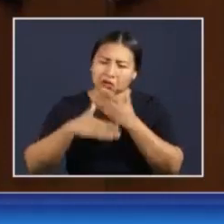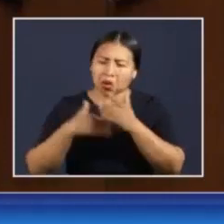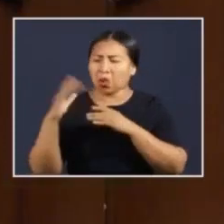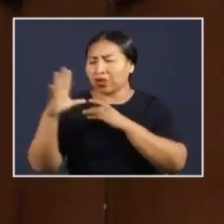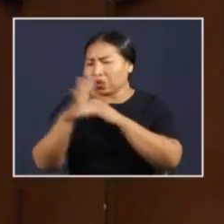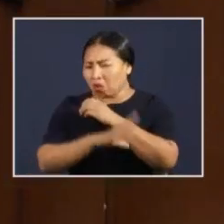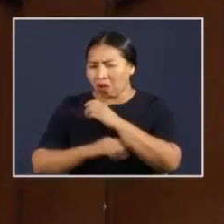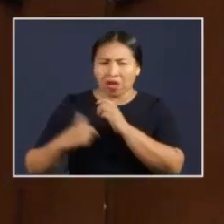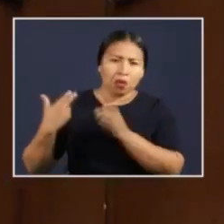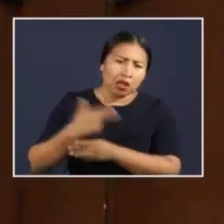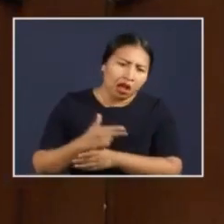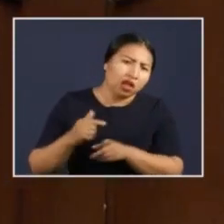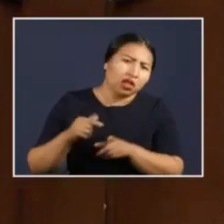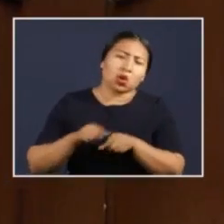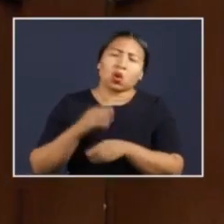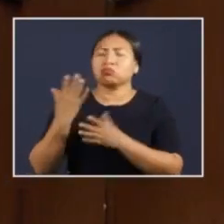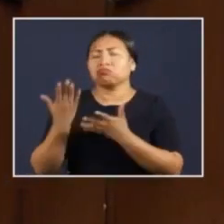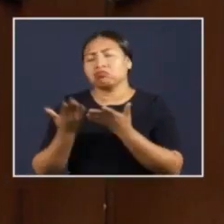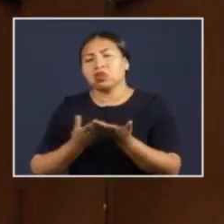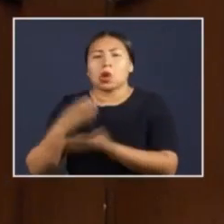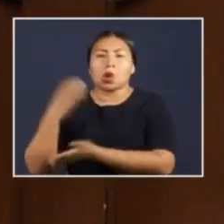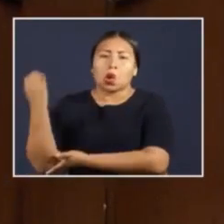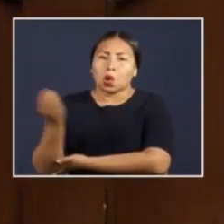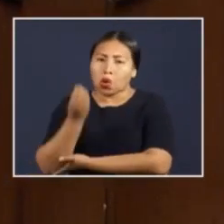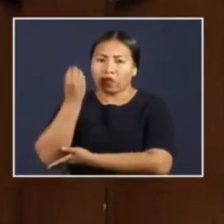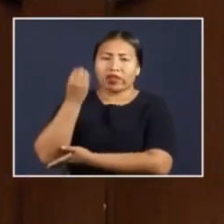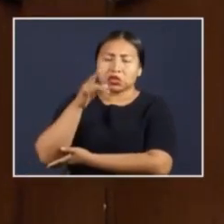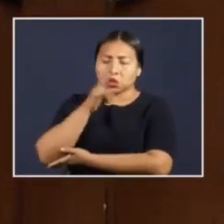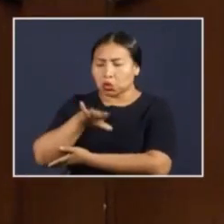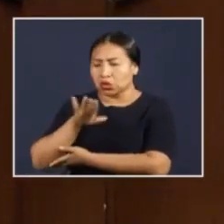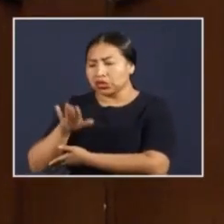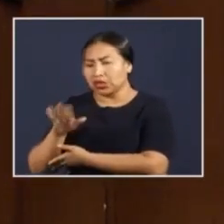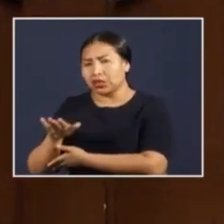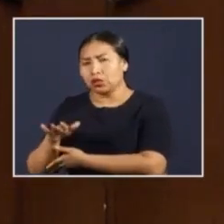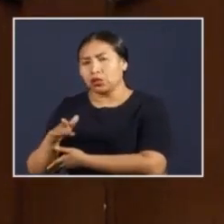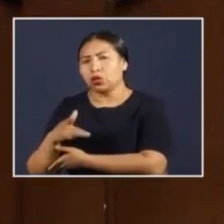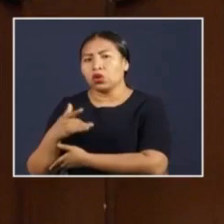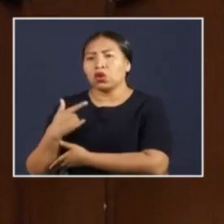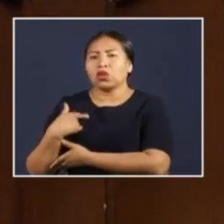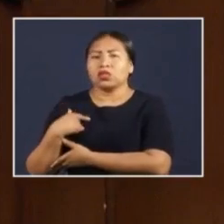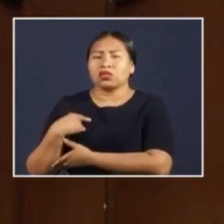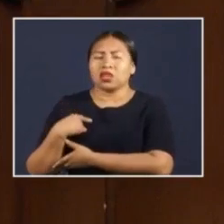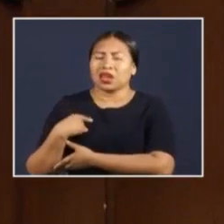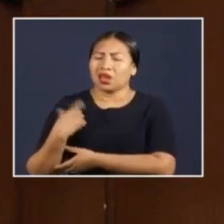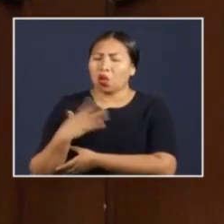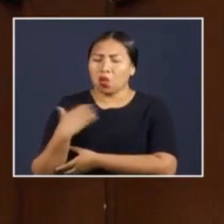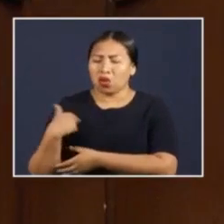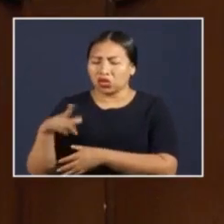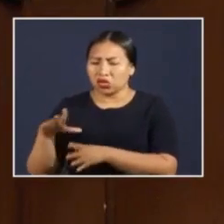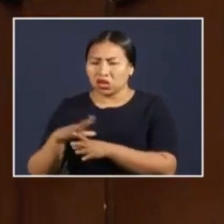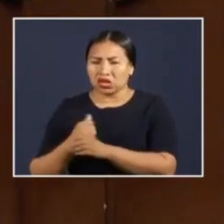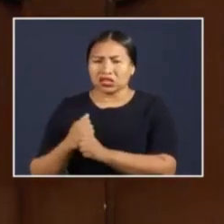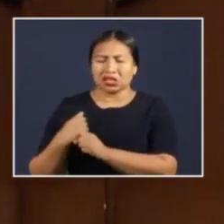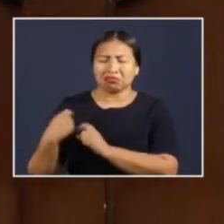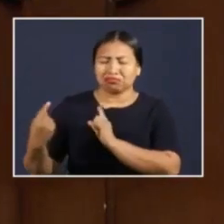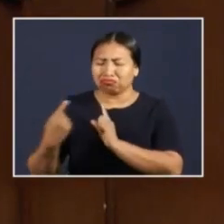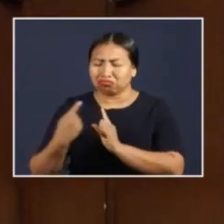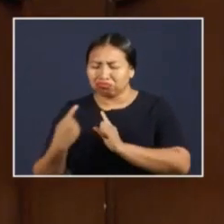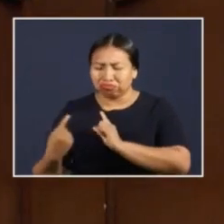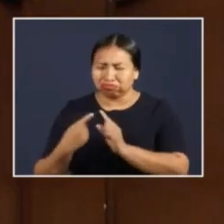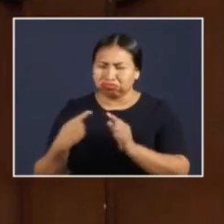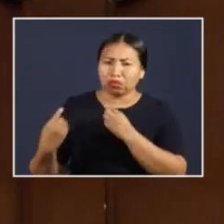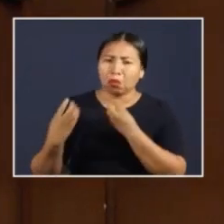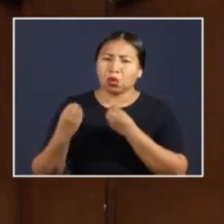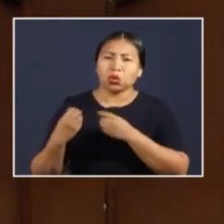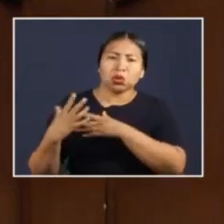evitar que los niños y jóvenes sean arrastrados hacia conductas violentas y delictivas esto pretendemos